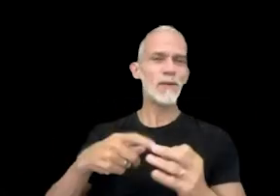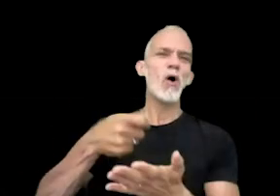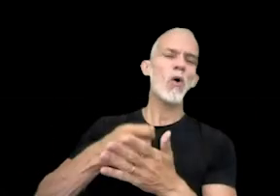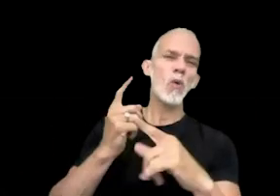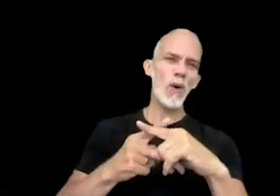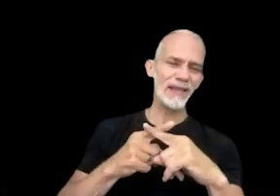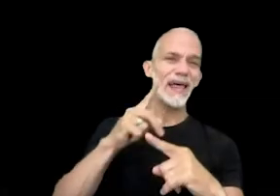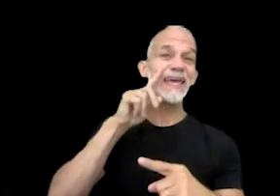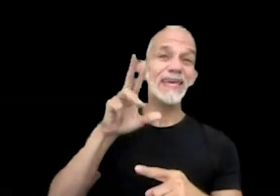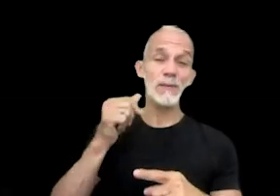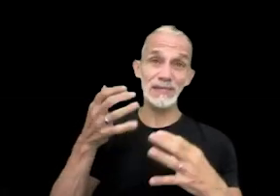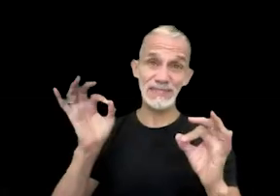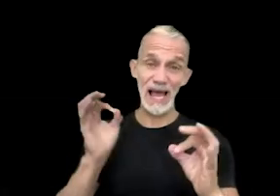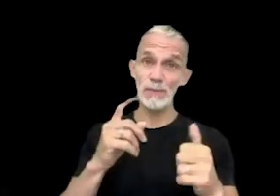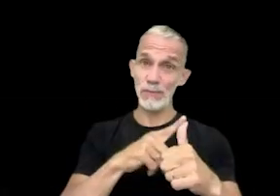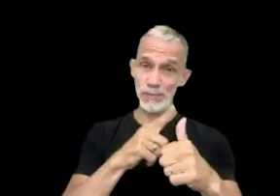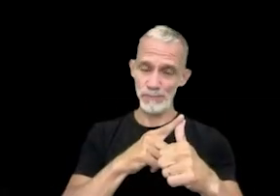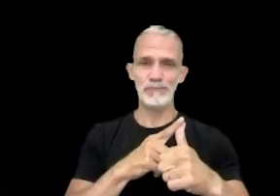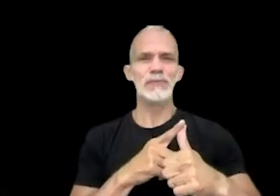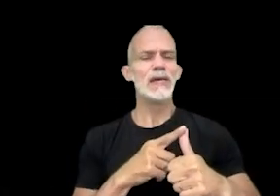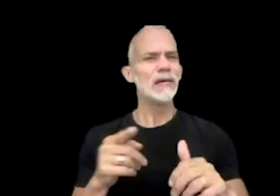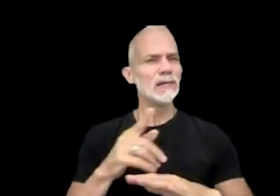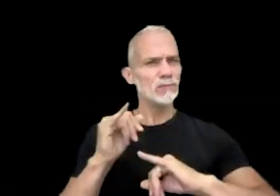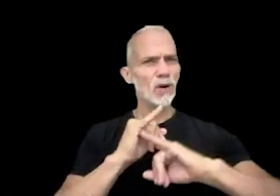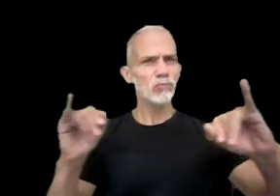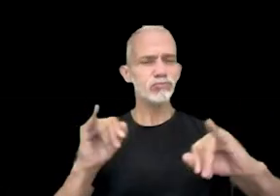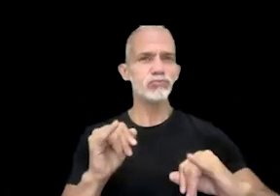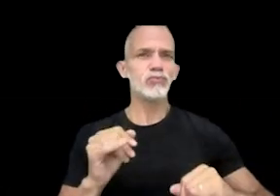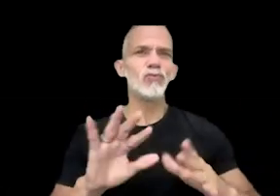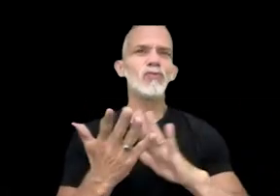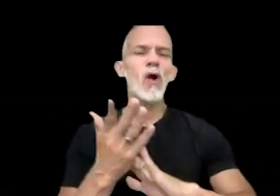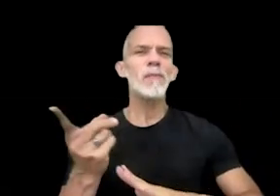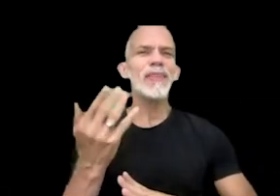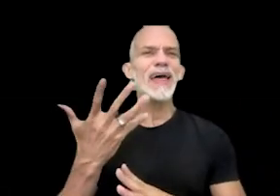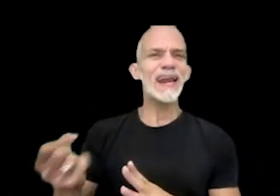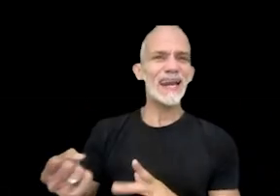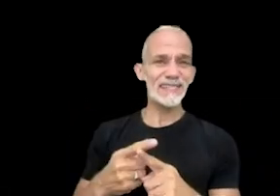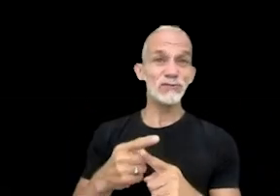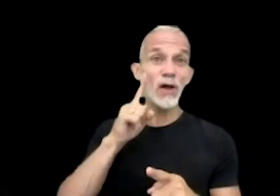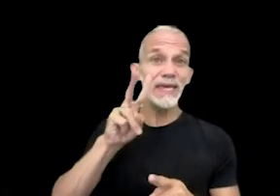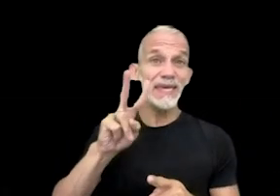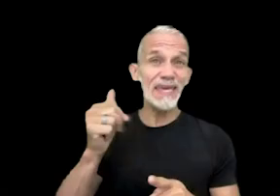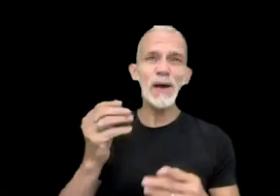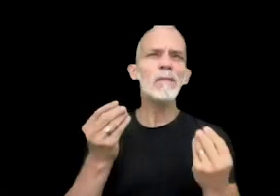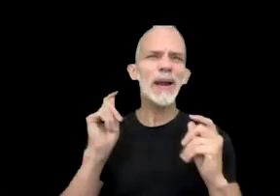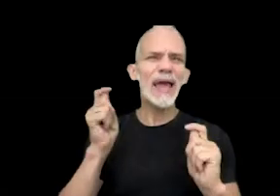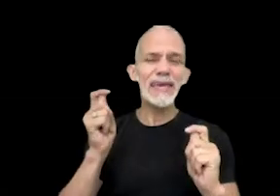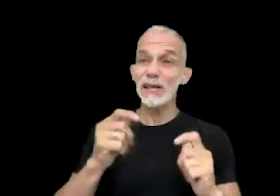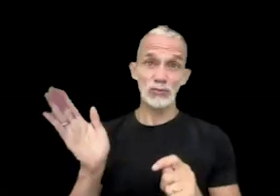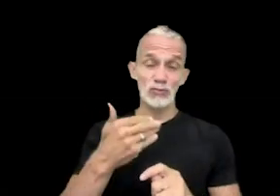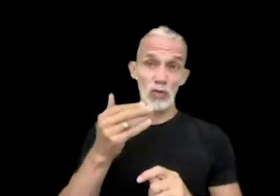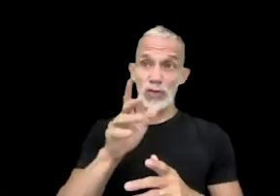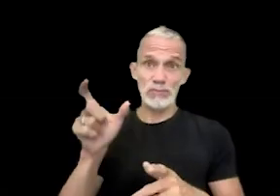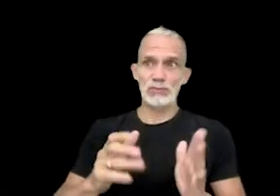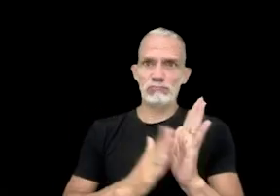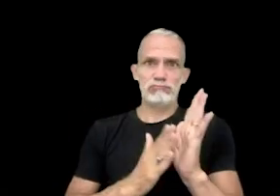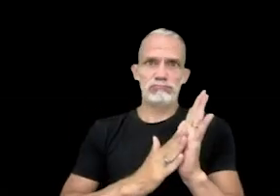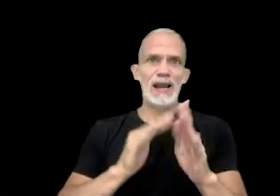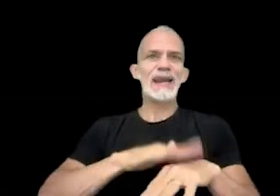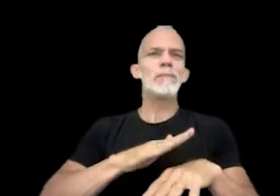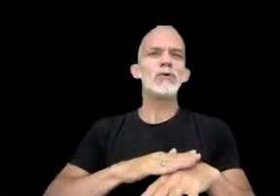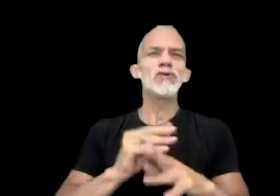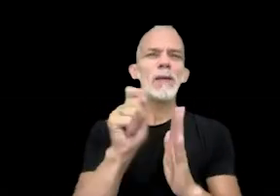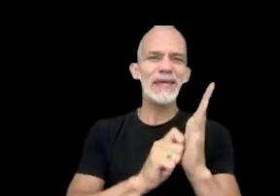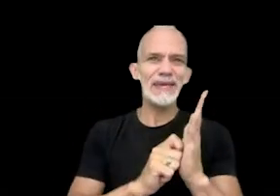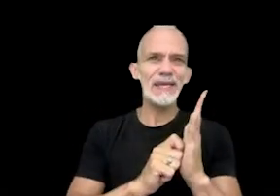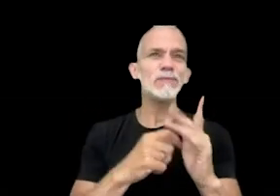IVA. Recordemos que este régimen de retención en IVA es para todo responsable inscripto